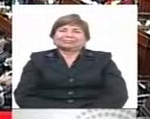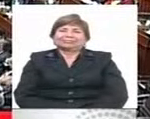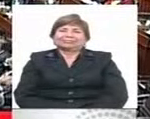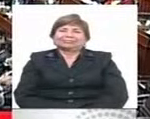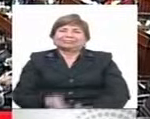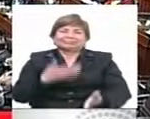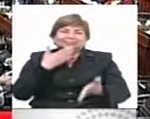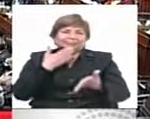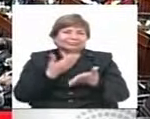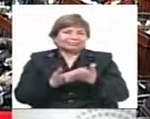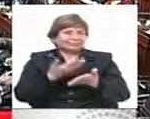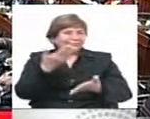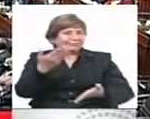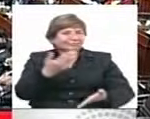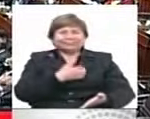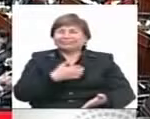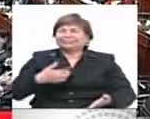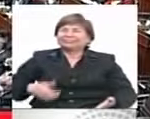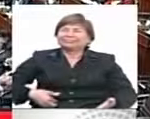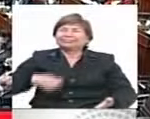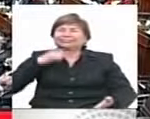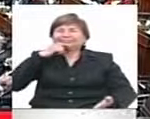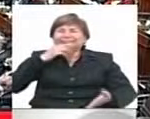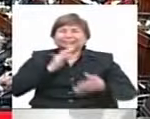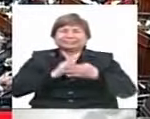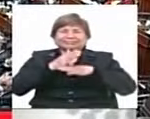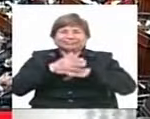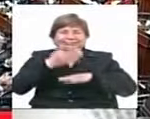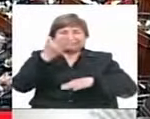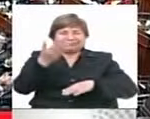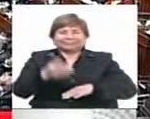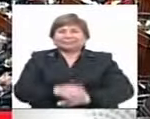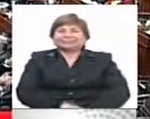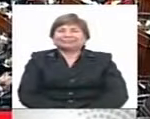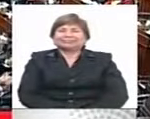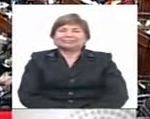Gracias, señora presidenta. Y por intermedio suyo,